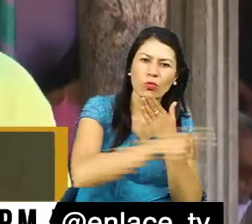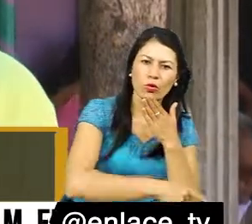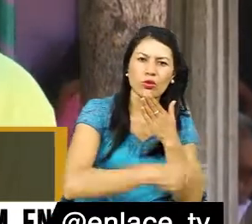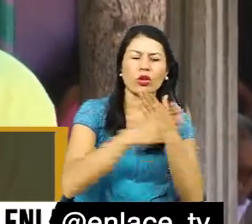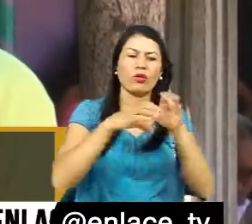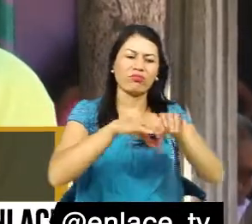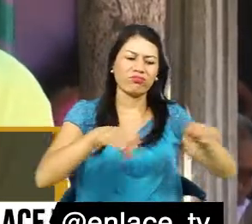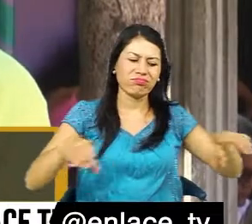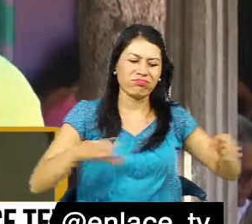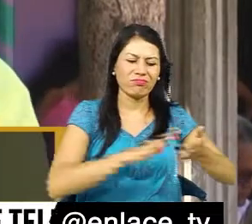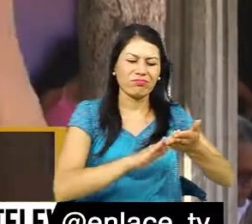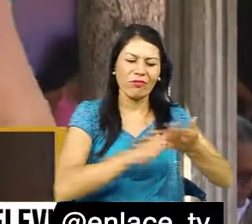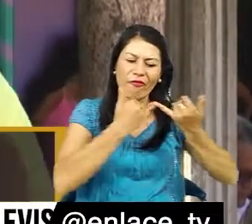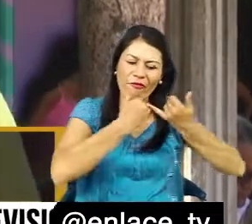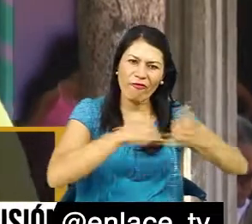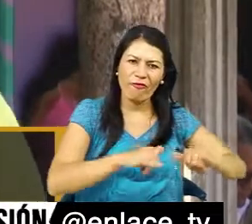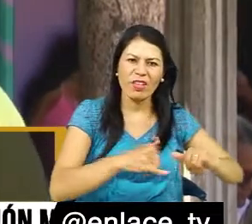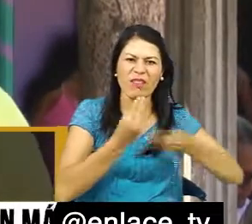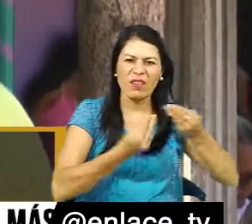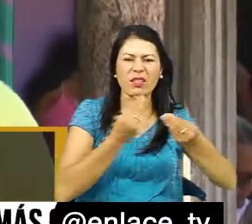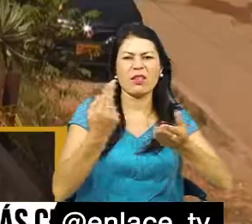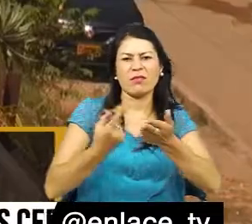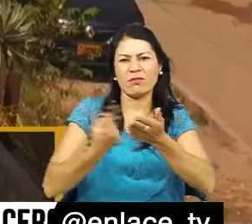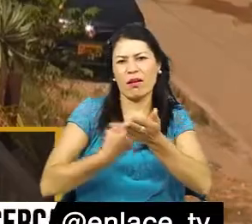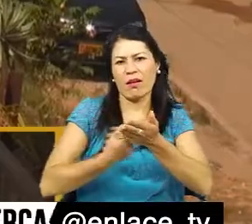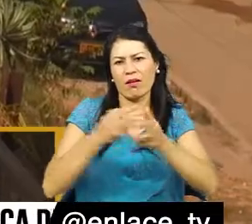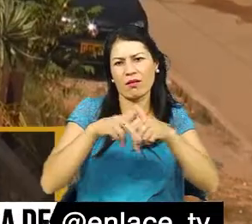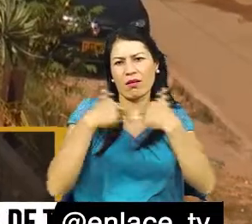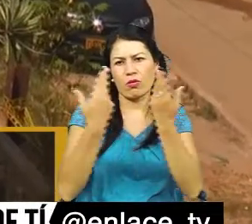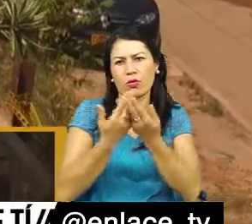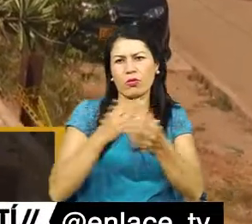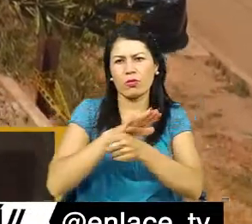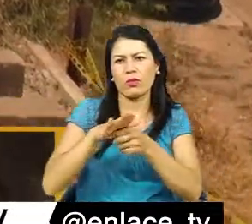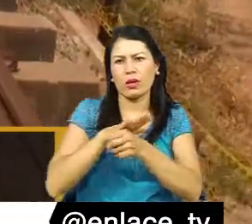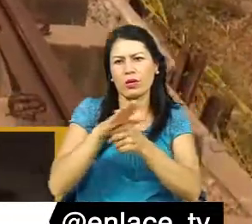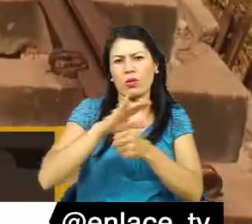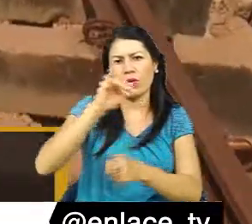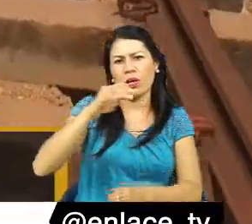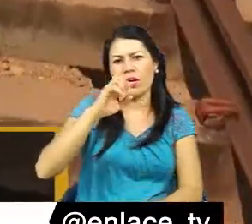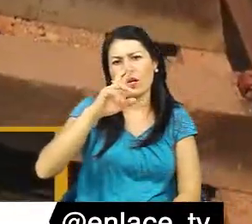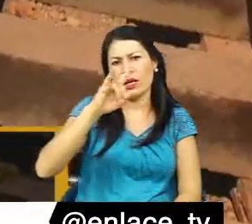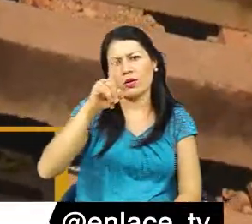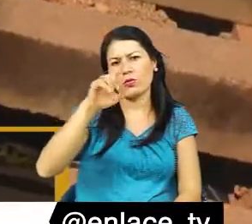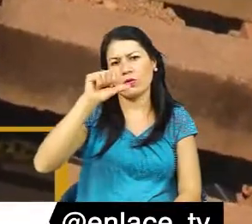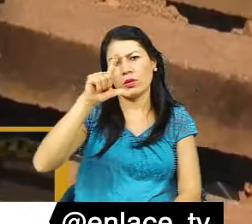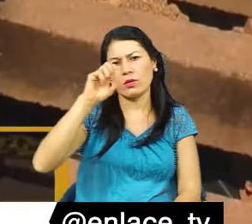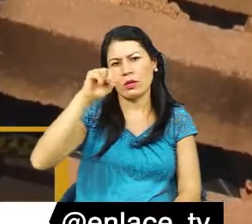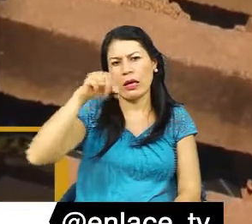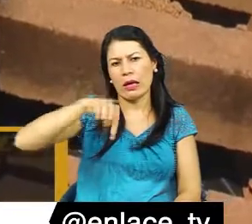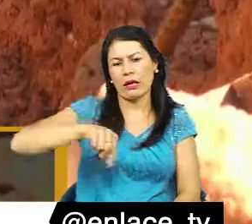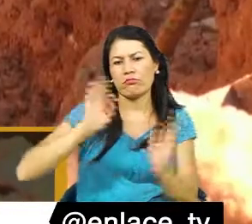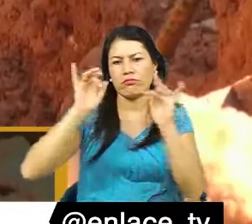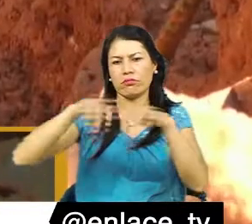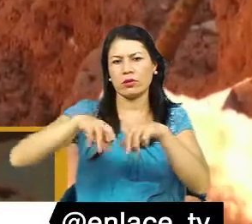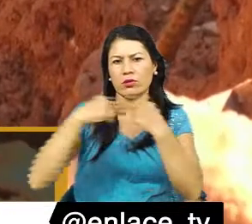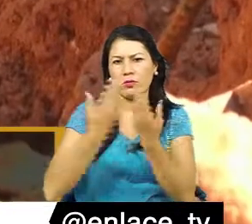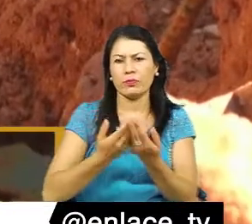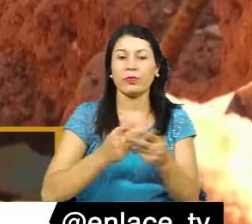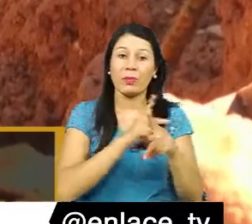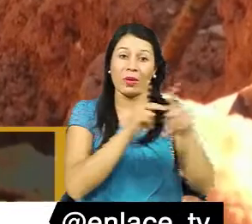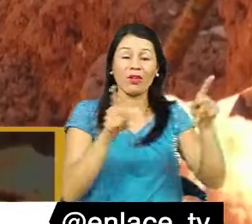en el salón del barrio Jerusalén. Los habitantes se mostraron agradecidos con la presencia de Enlace Noticias en el sector, puesto que se